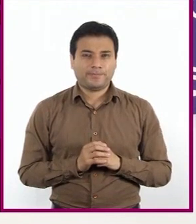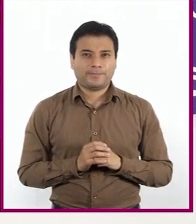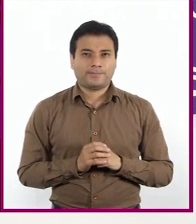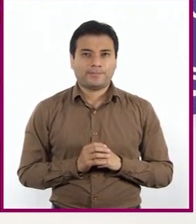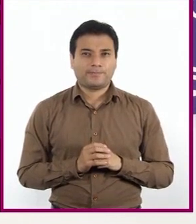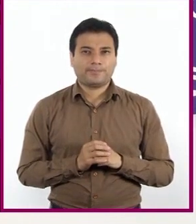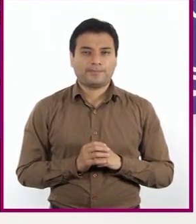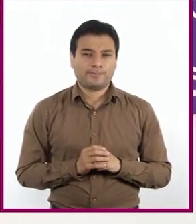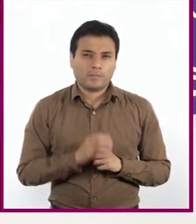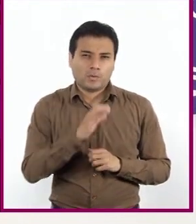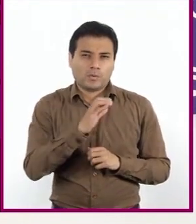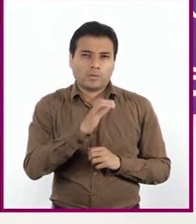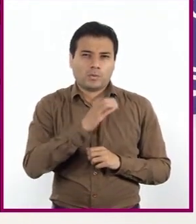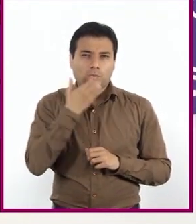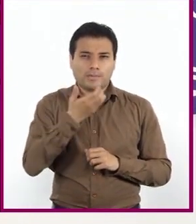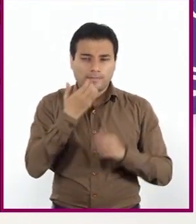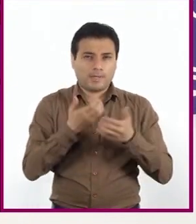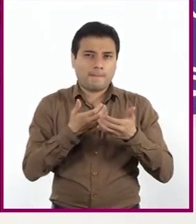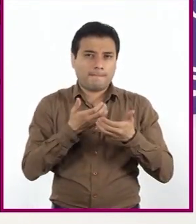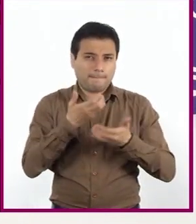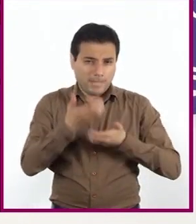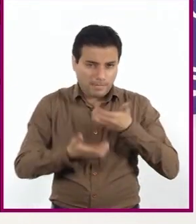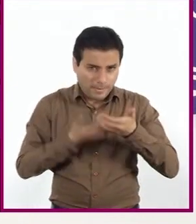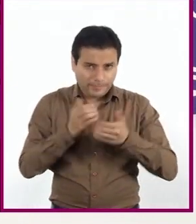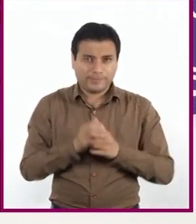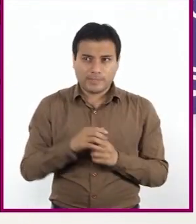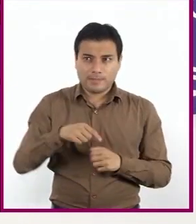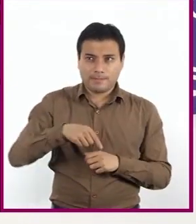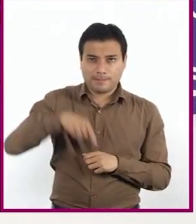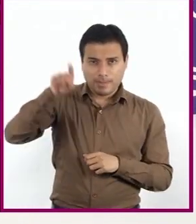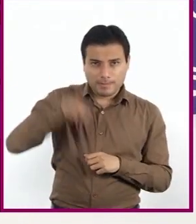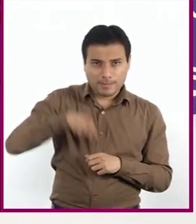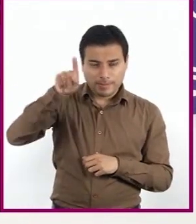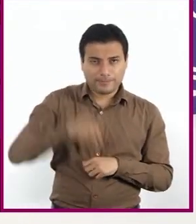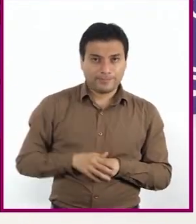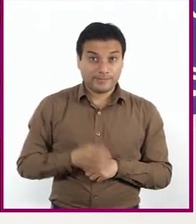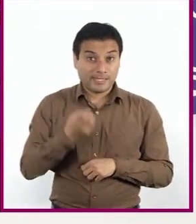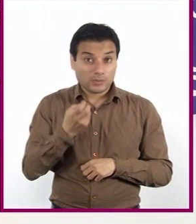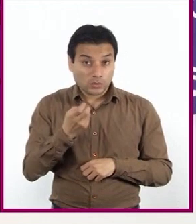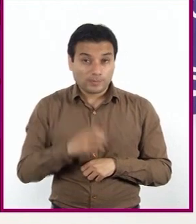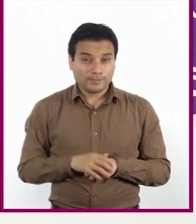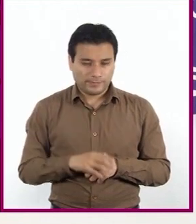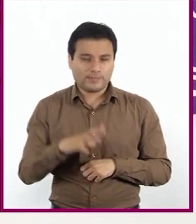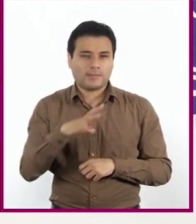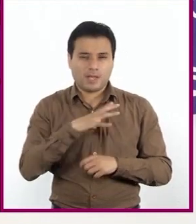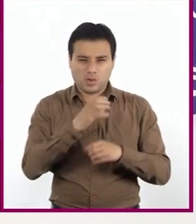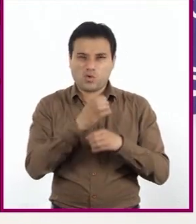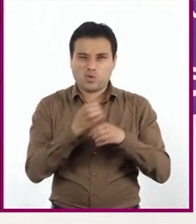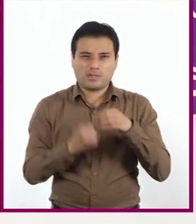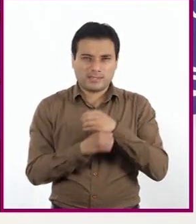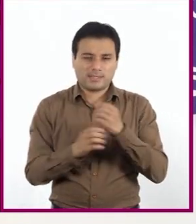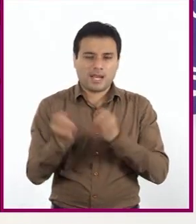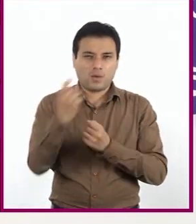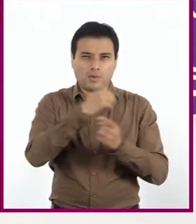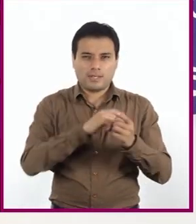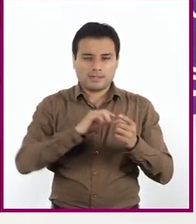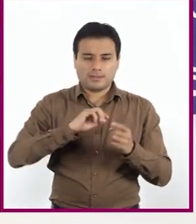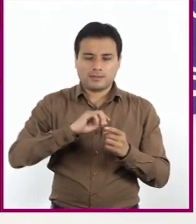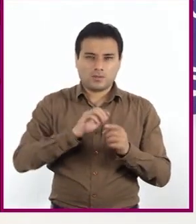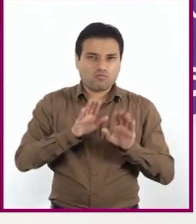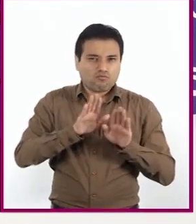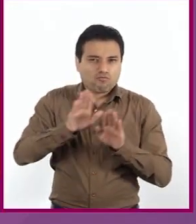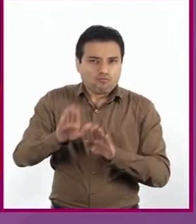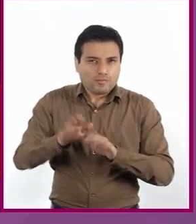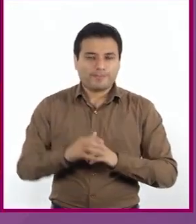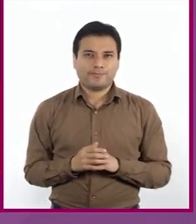de productos provenientes del área olmeca, las zonas con las que comerciaron no lograron la magnificencia de los monumentos